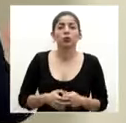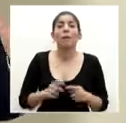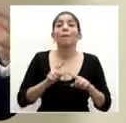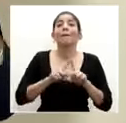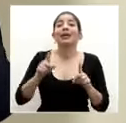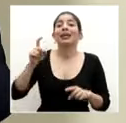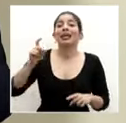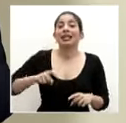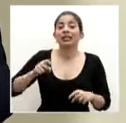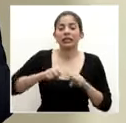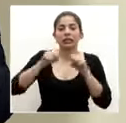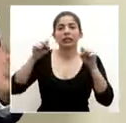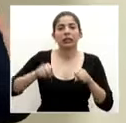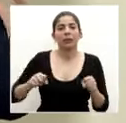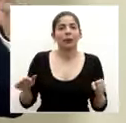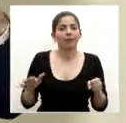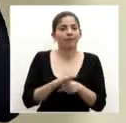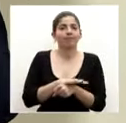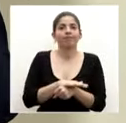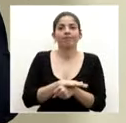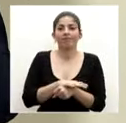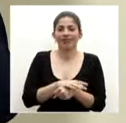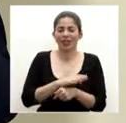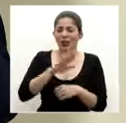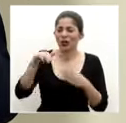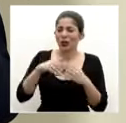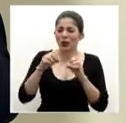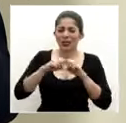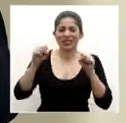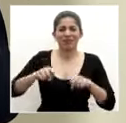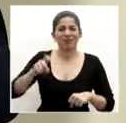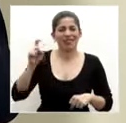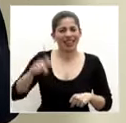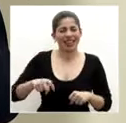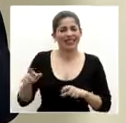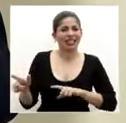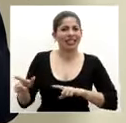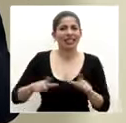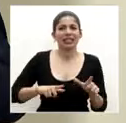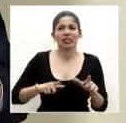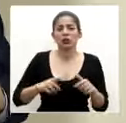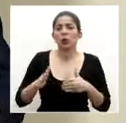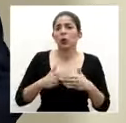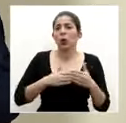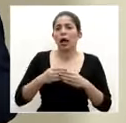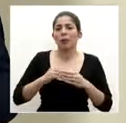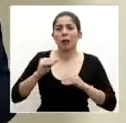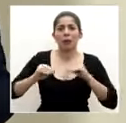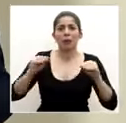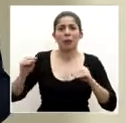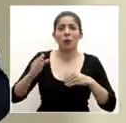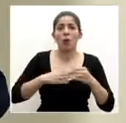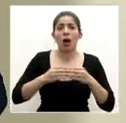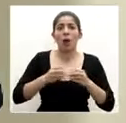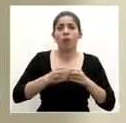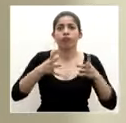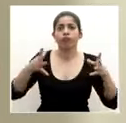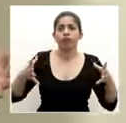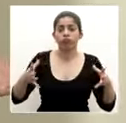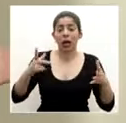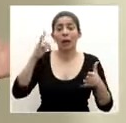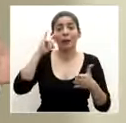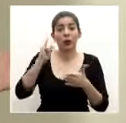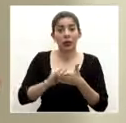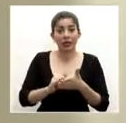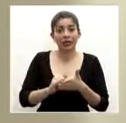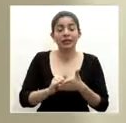se ocupa todo el sistema. Todo el sistema tiene que estar listo para cualquier brote, para cualquier repunte. Y por